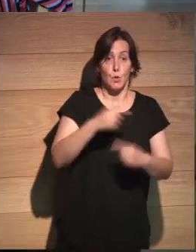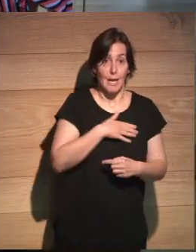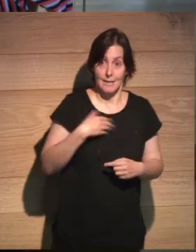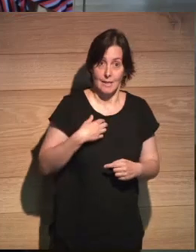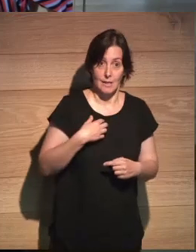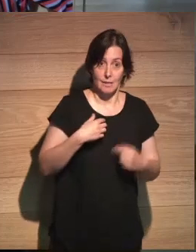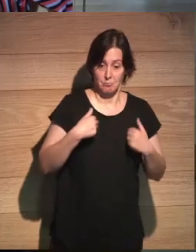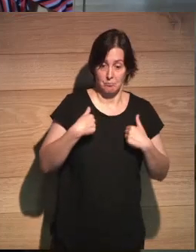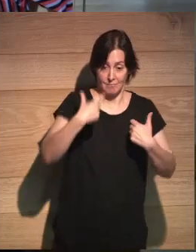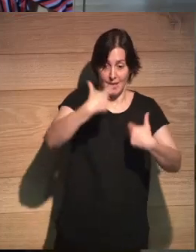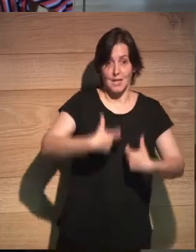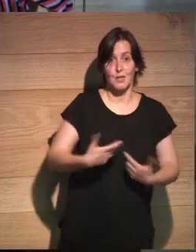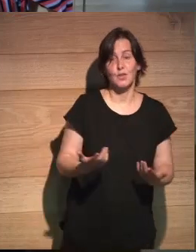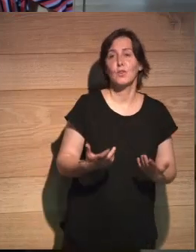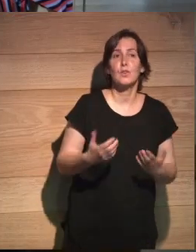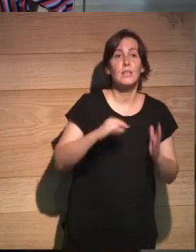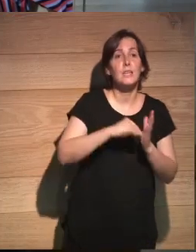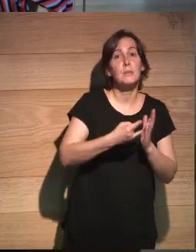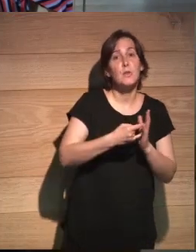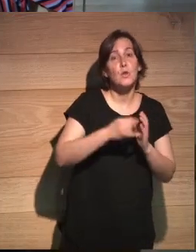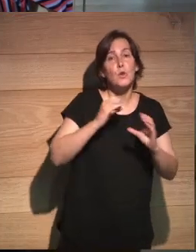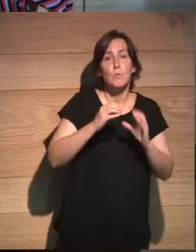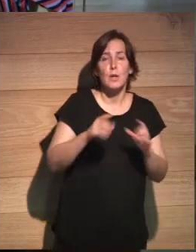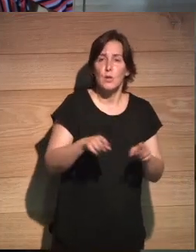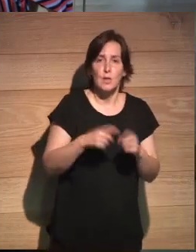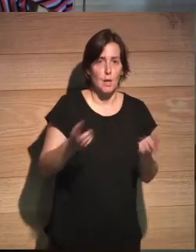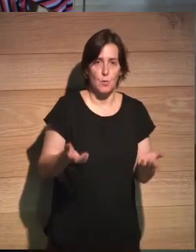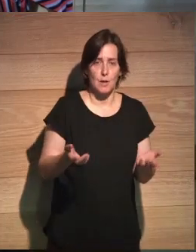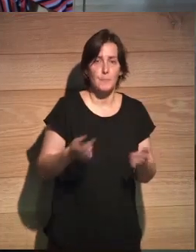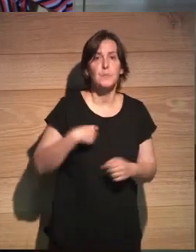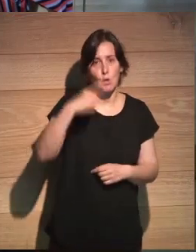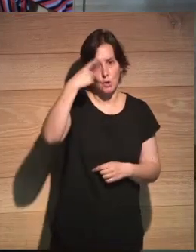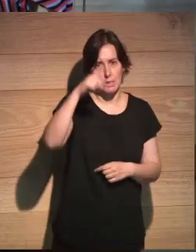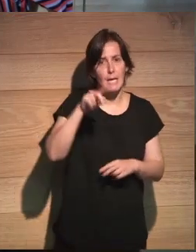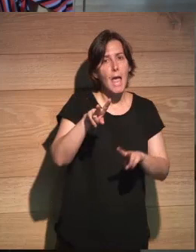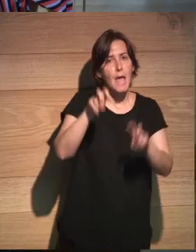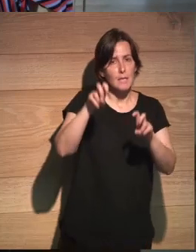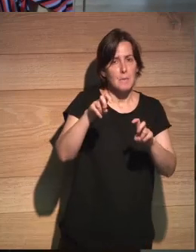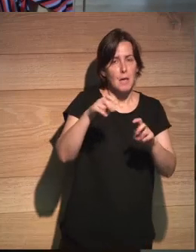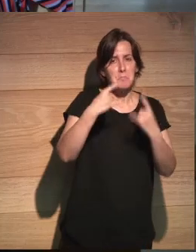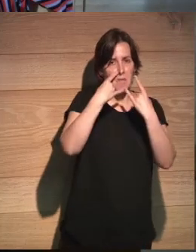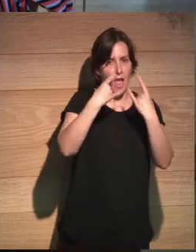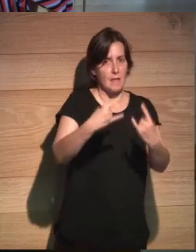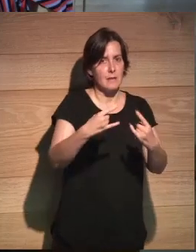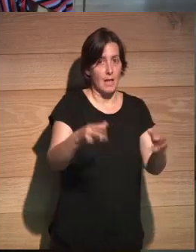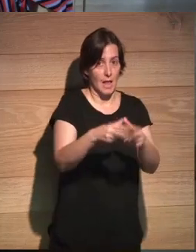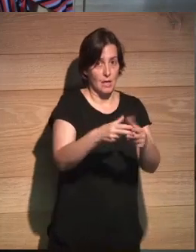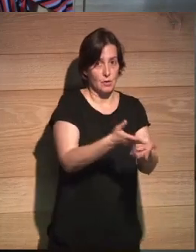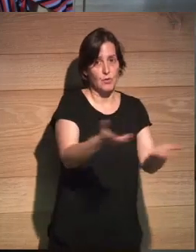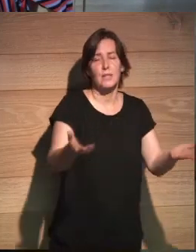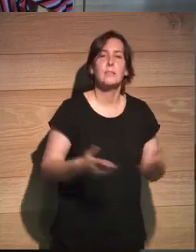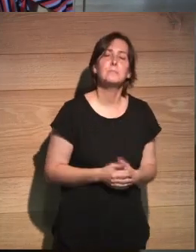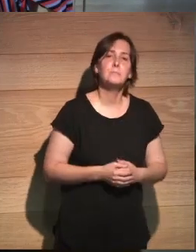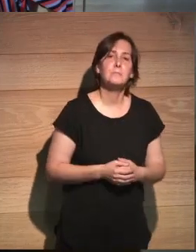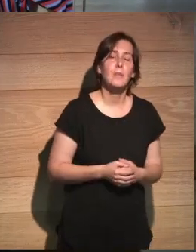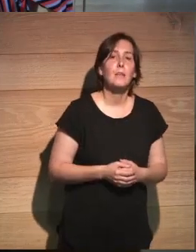disponible también para cualquier medio de comunicación, ¿no? Porque el tema sé que es atractivo para la sociedad. Claro.